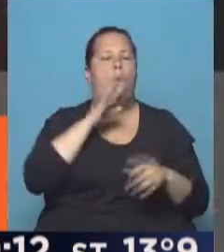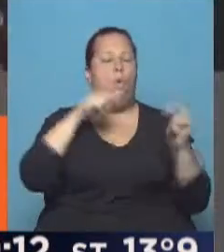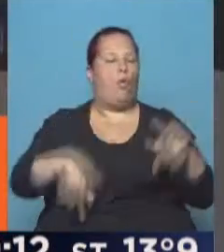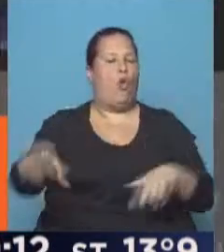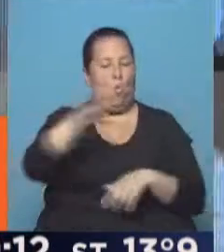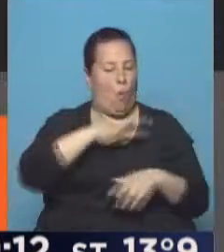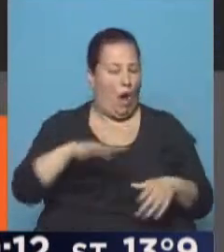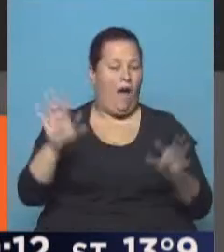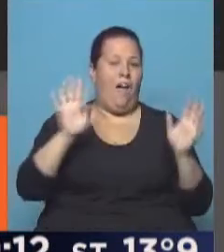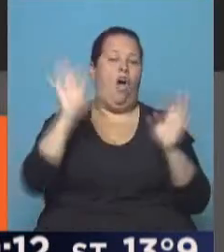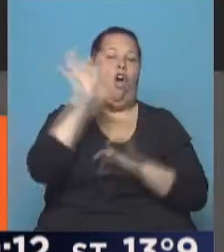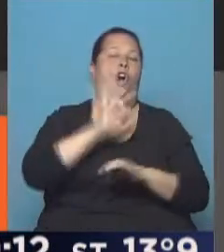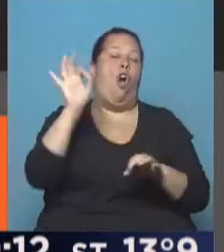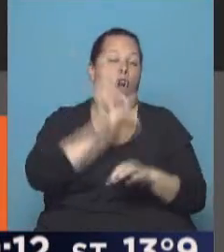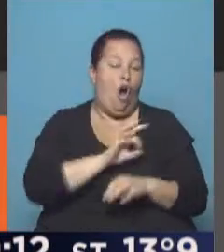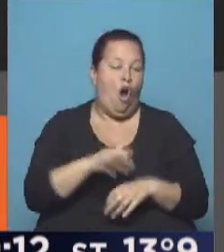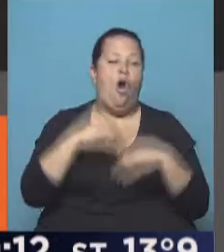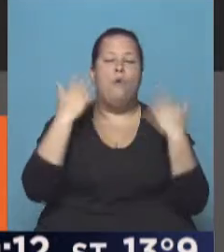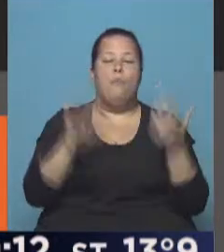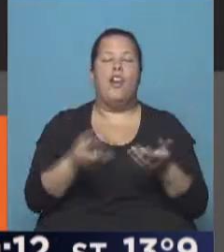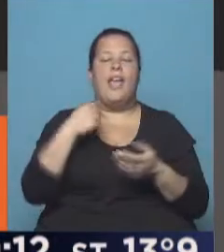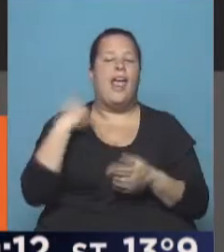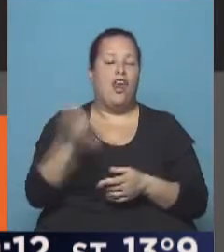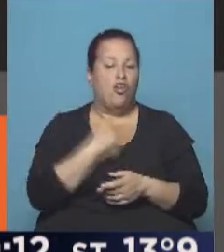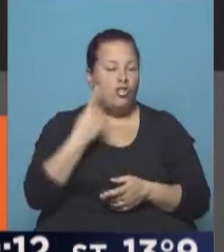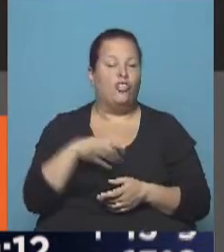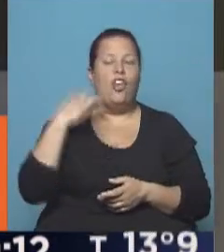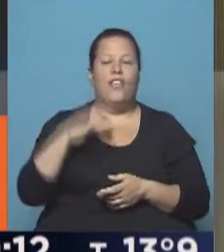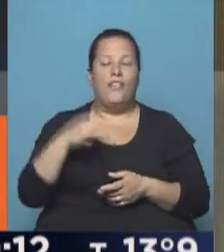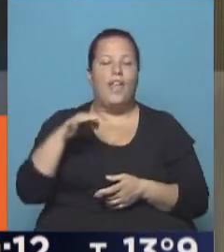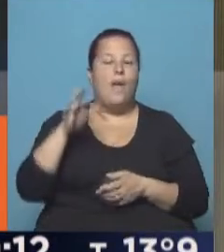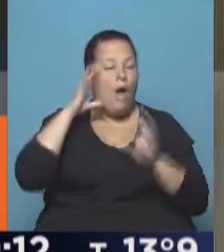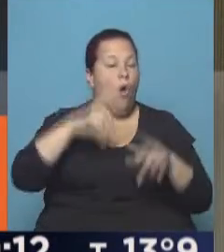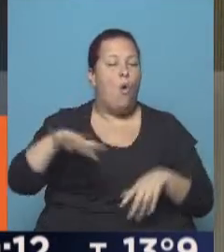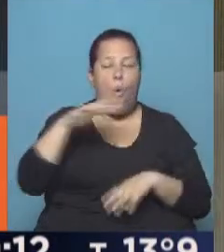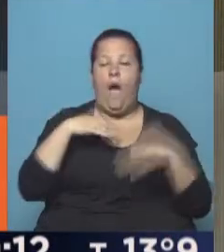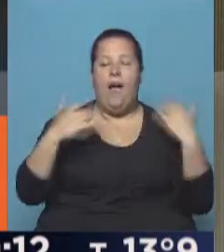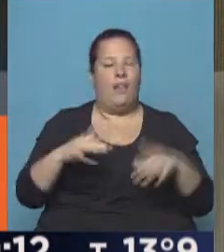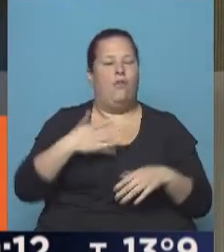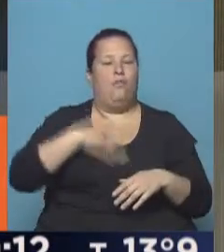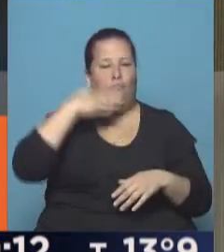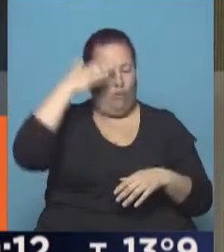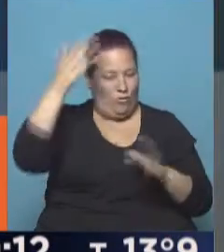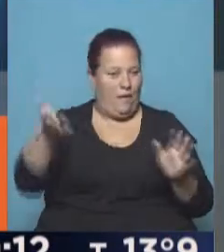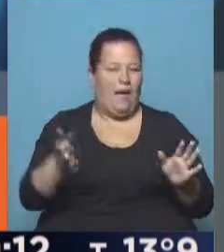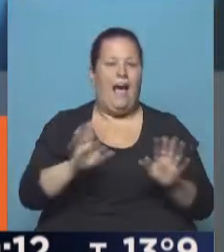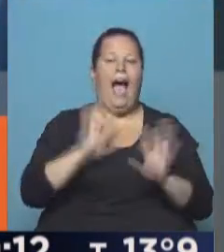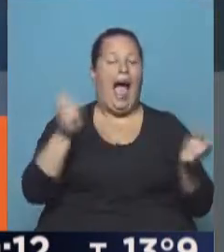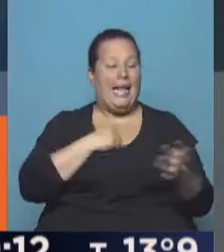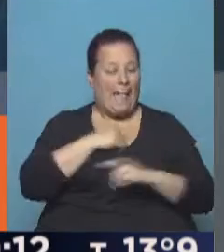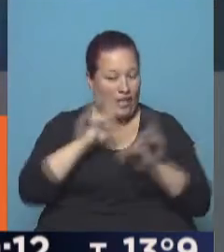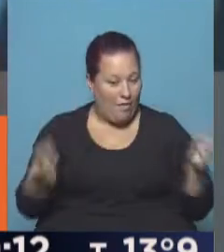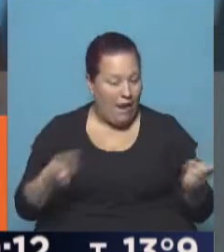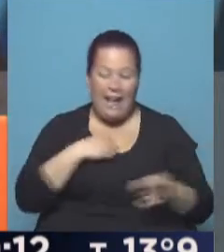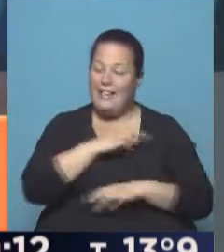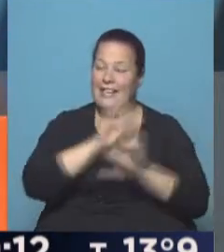en la zona, o las razones por las cuales nosotros tenemos que recordar este lugar son estrictamente musulmanas. Los cristianos tampoco, porque